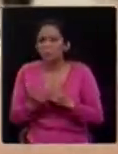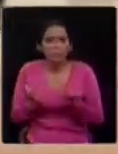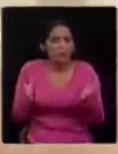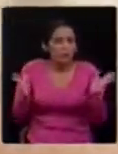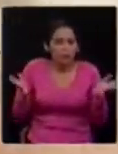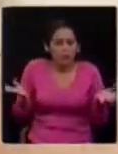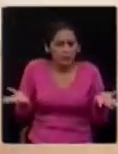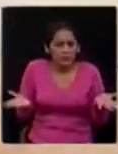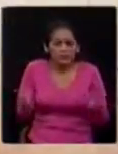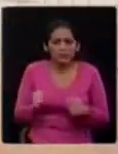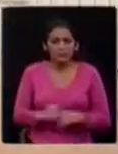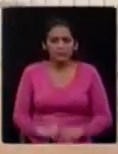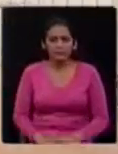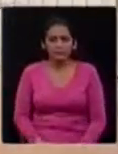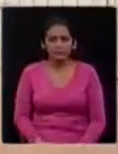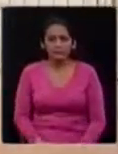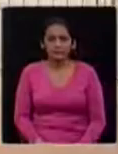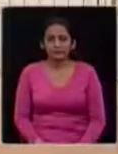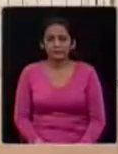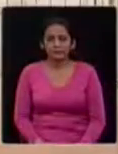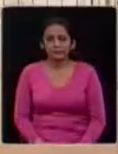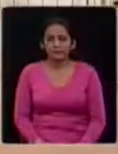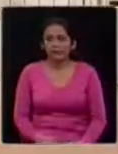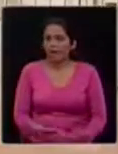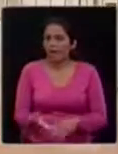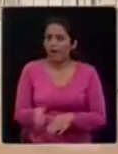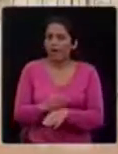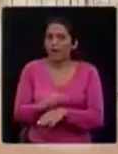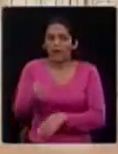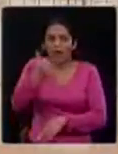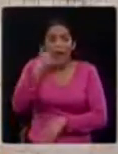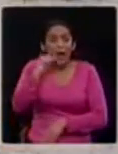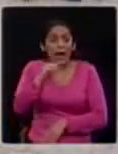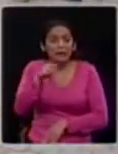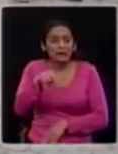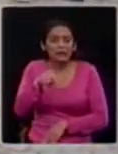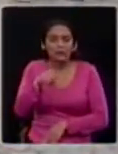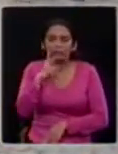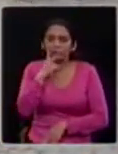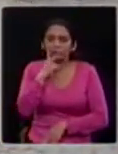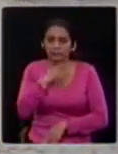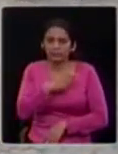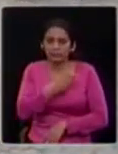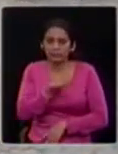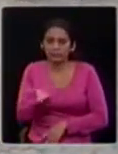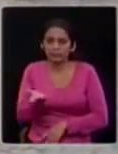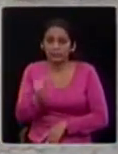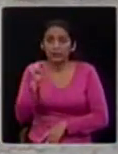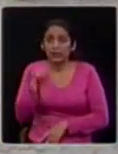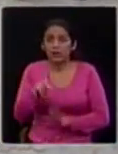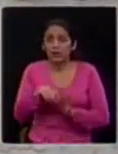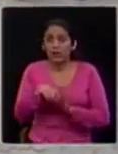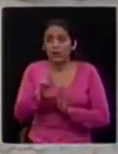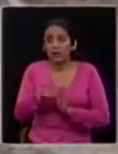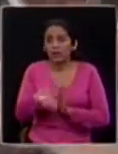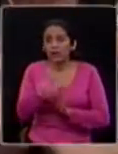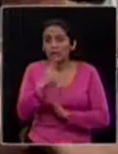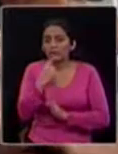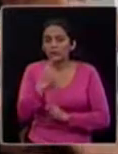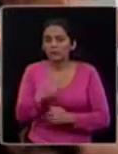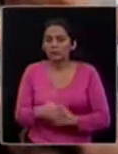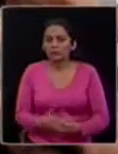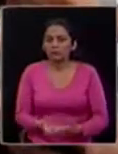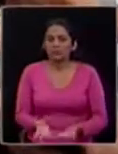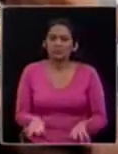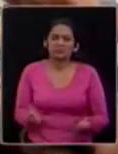supuesto artefacto explosivo. La falsa amenaza de bomba no sorprendió a algunos abogados usuarios de la corte. No, esto